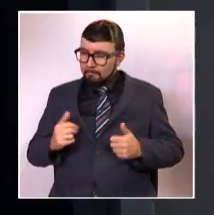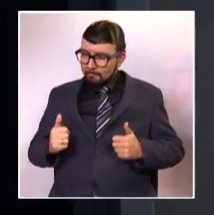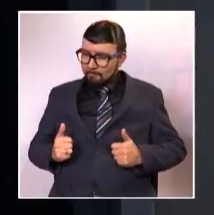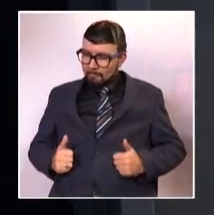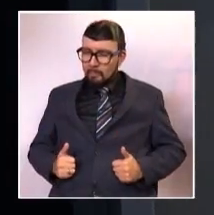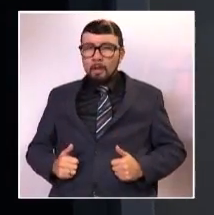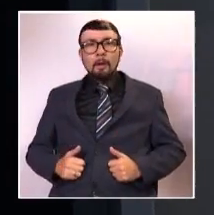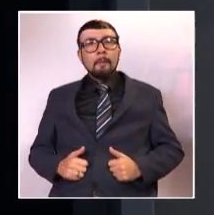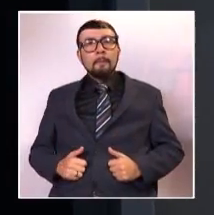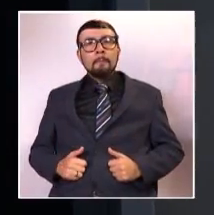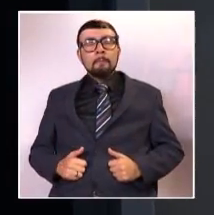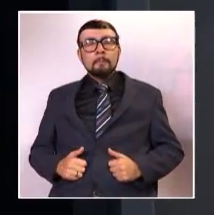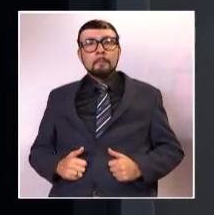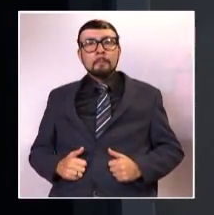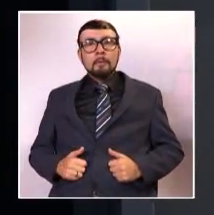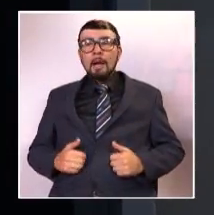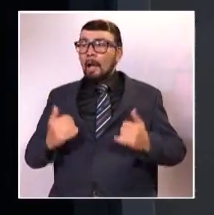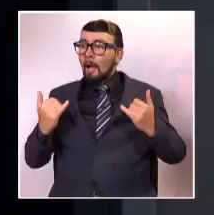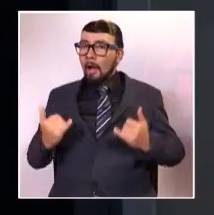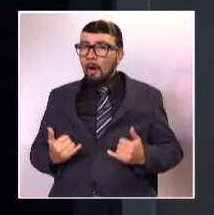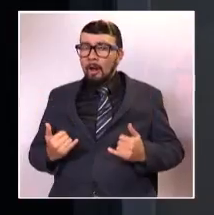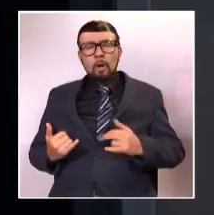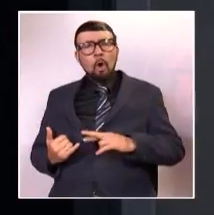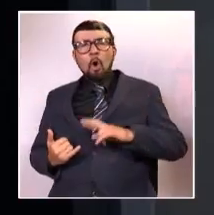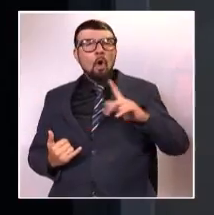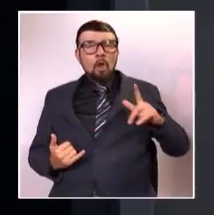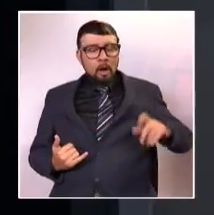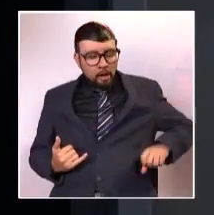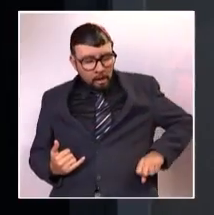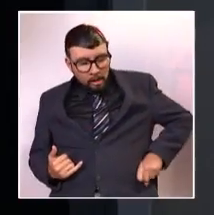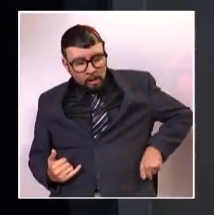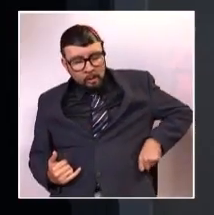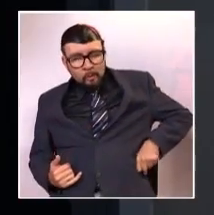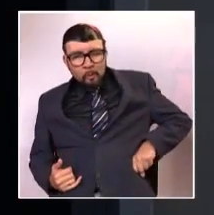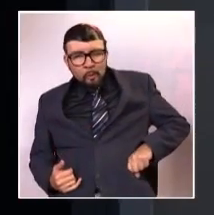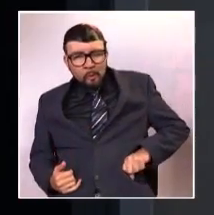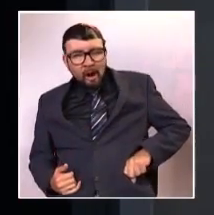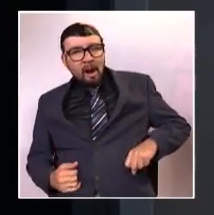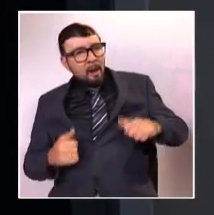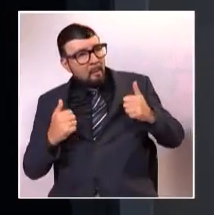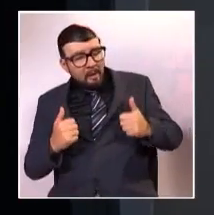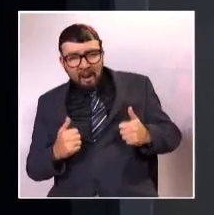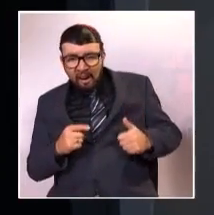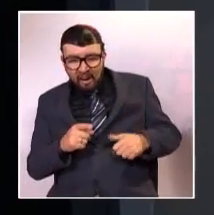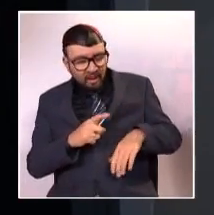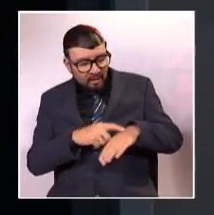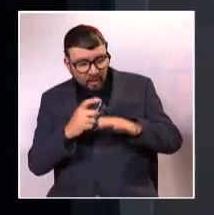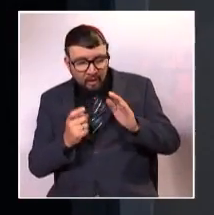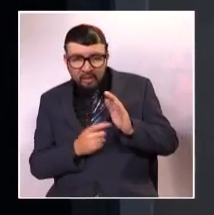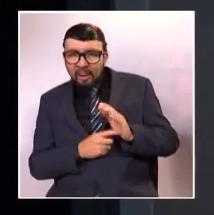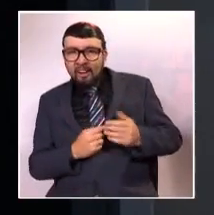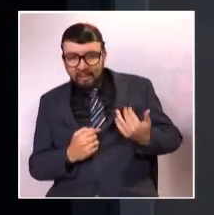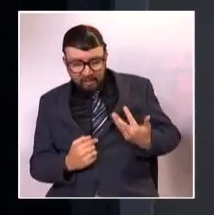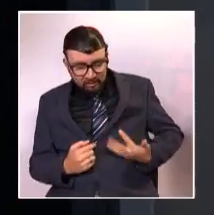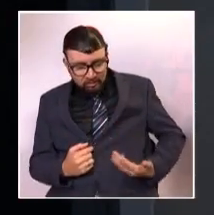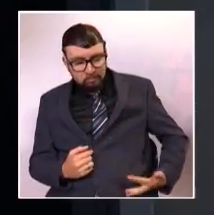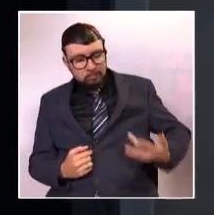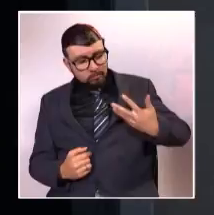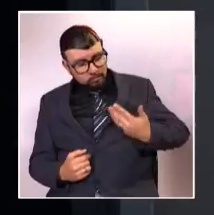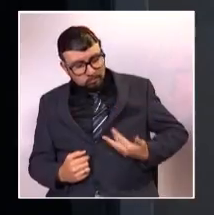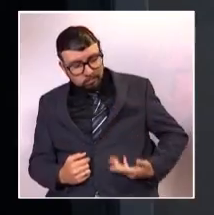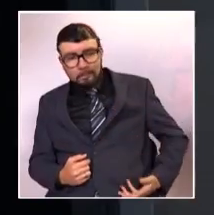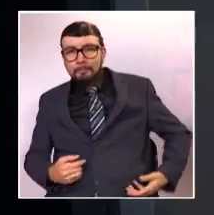Pasamos eso, muy bien, a ver el otro riñón, igual. Miramos bien todo su sistema colector, cómo